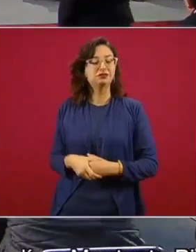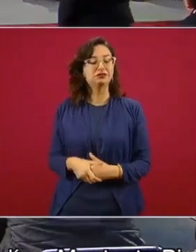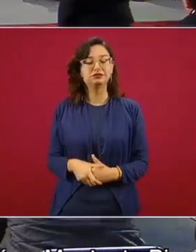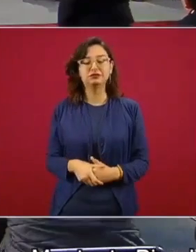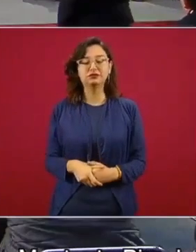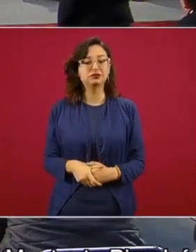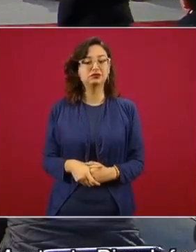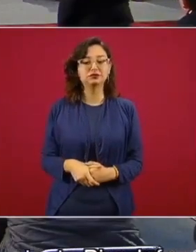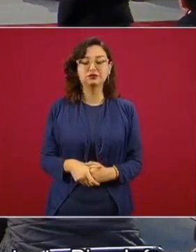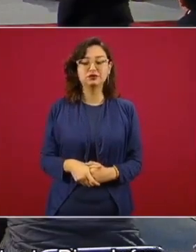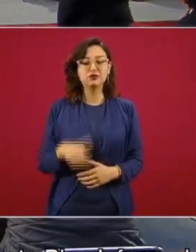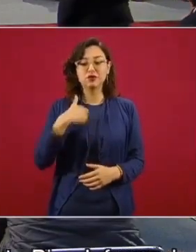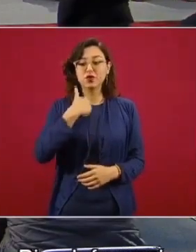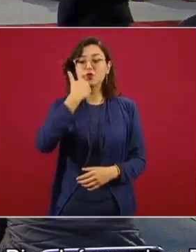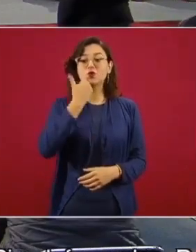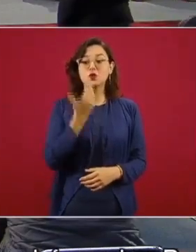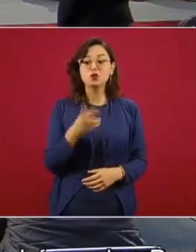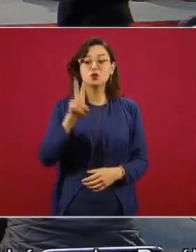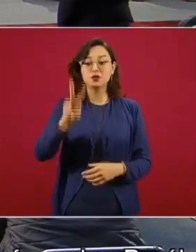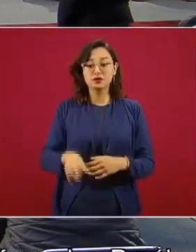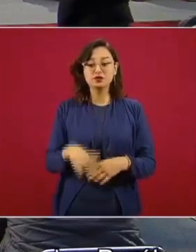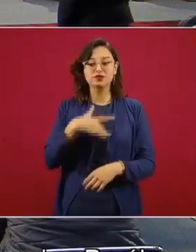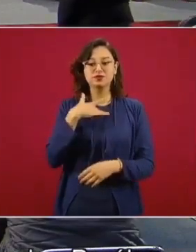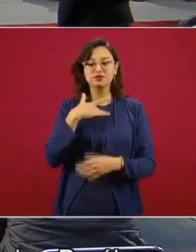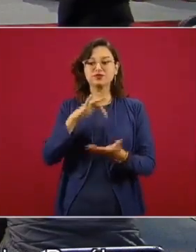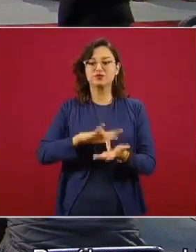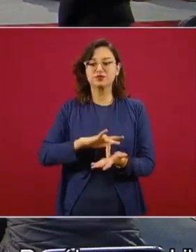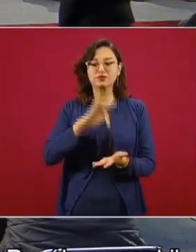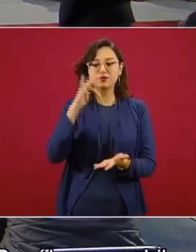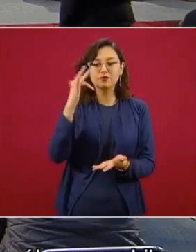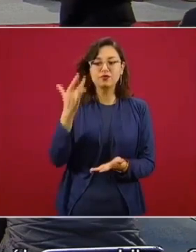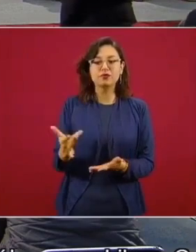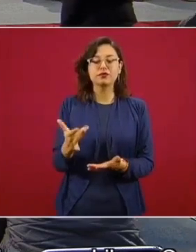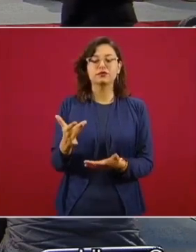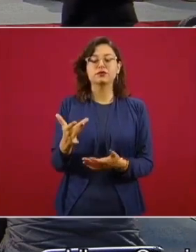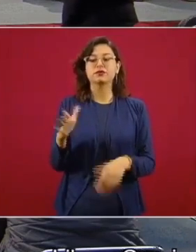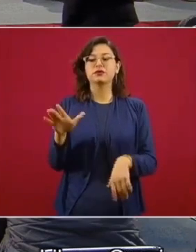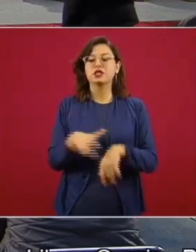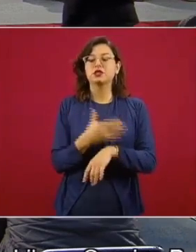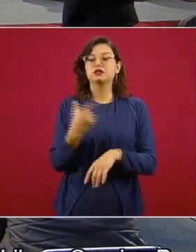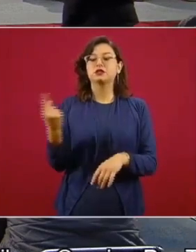quiero agradecer porque ya